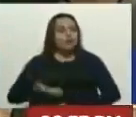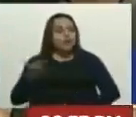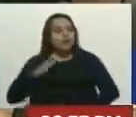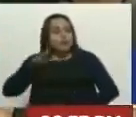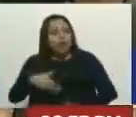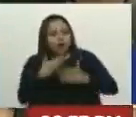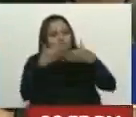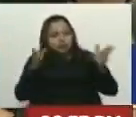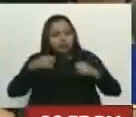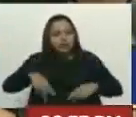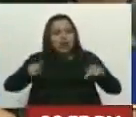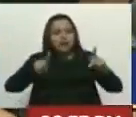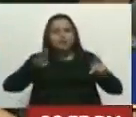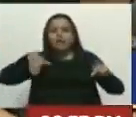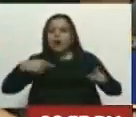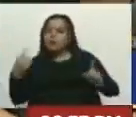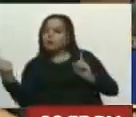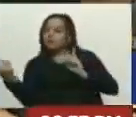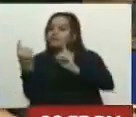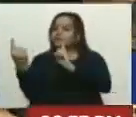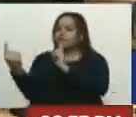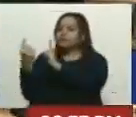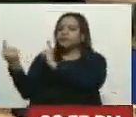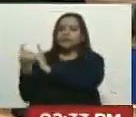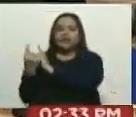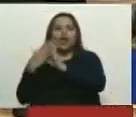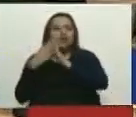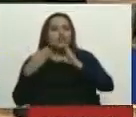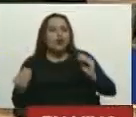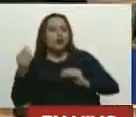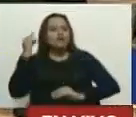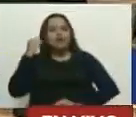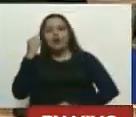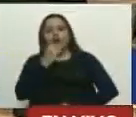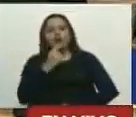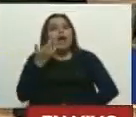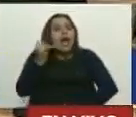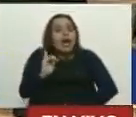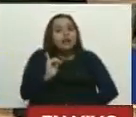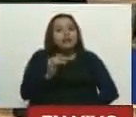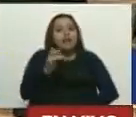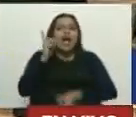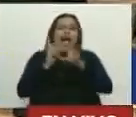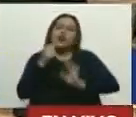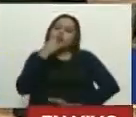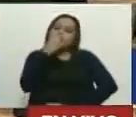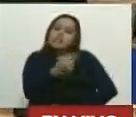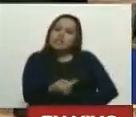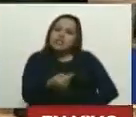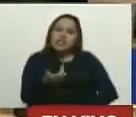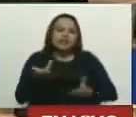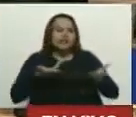y hablarnos todas y todos los que tenemos algo que decir, algo